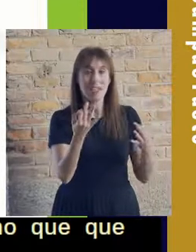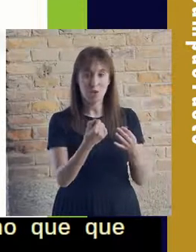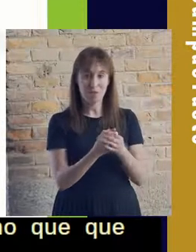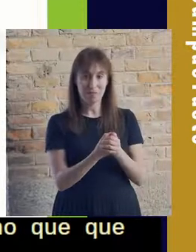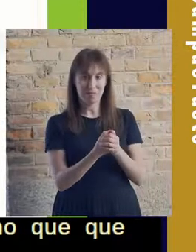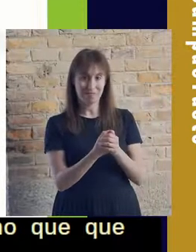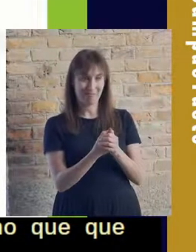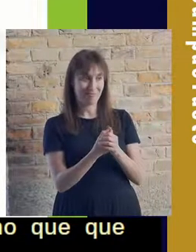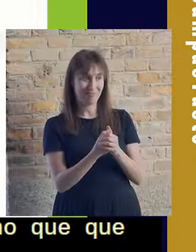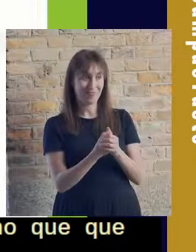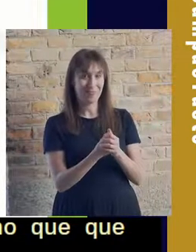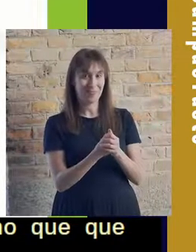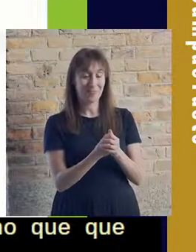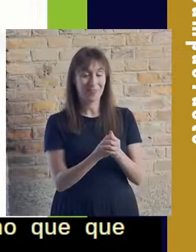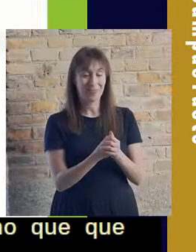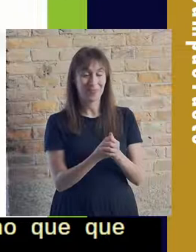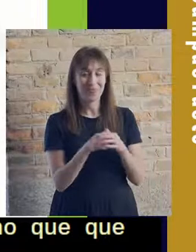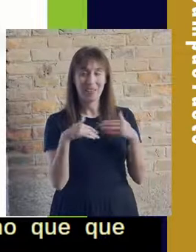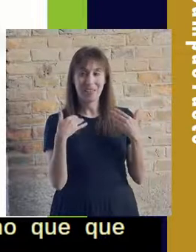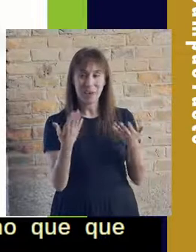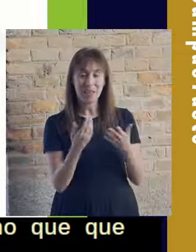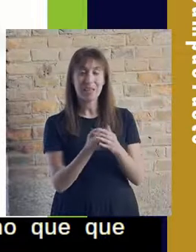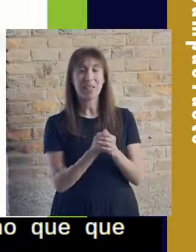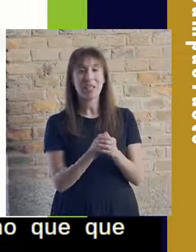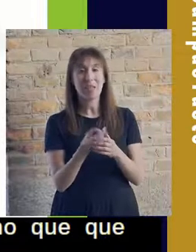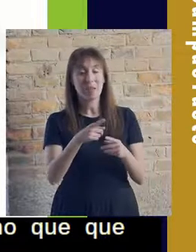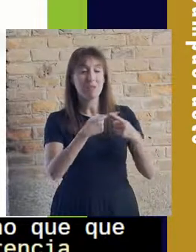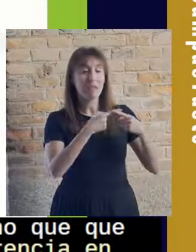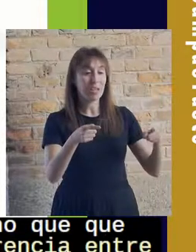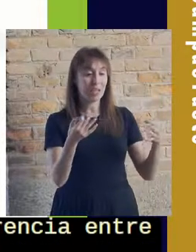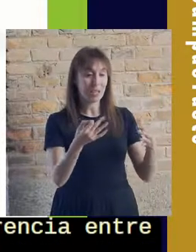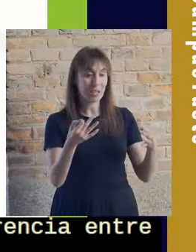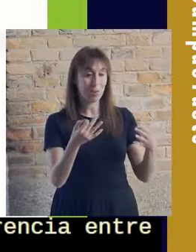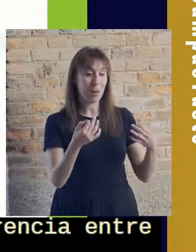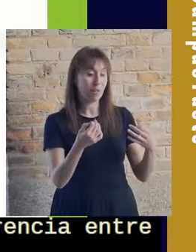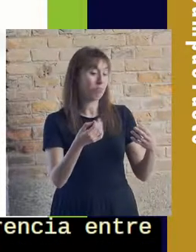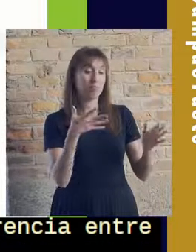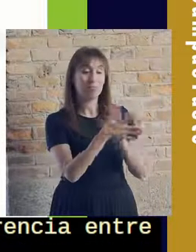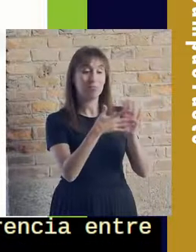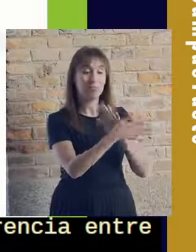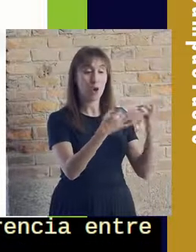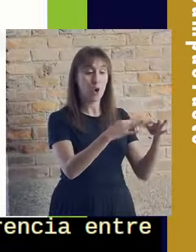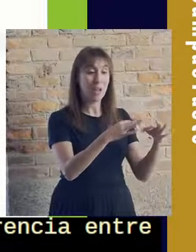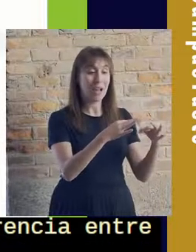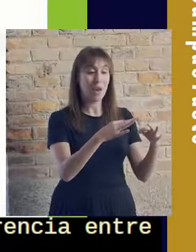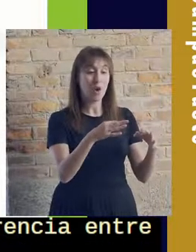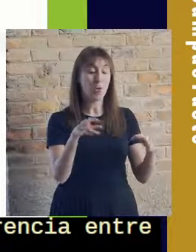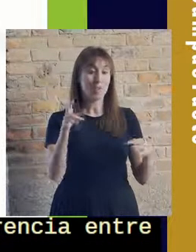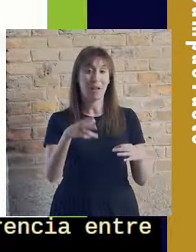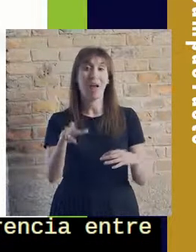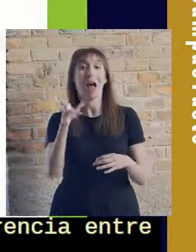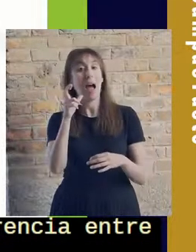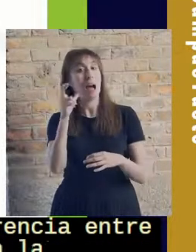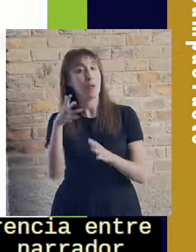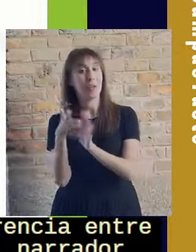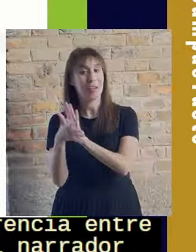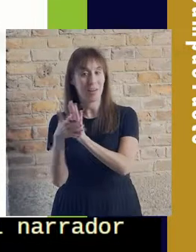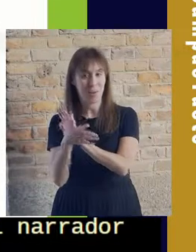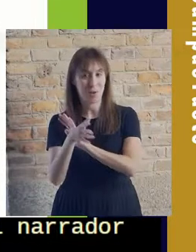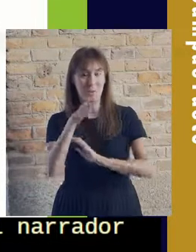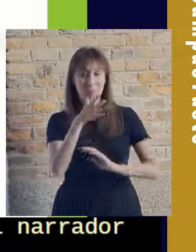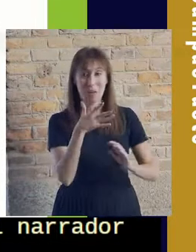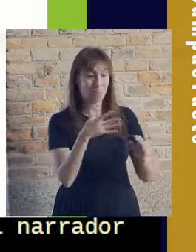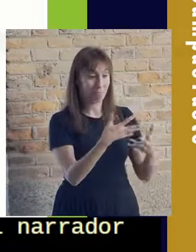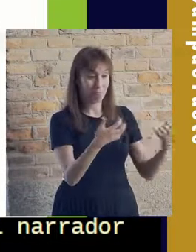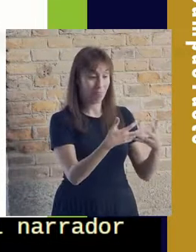asesino Vale entonces También hay diferencias entre una narración normal y una audiodescripción vale el narrador cuenta una historia y el